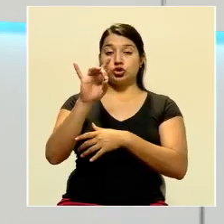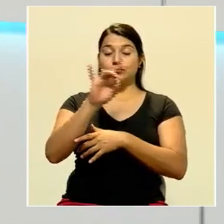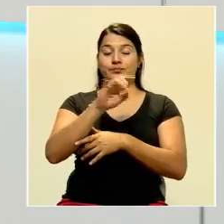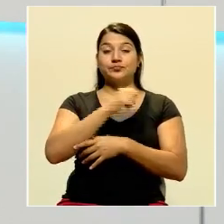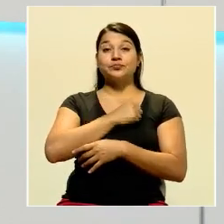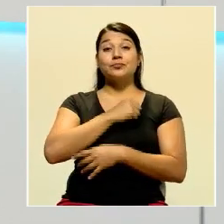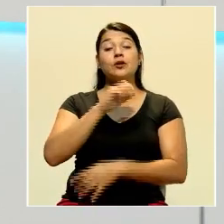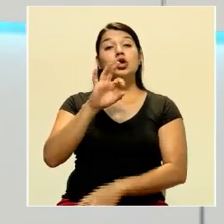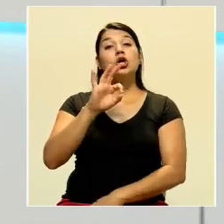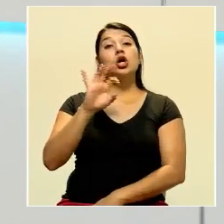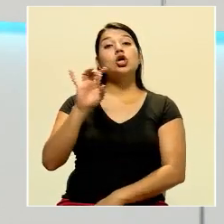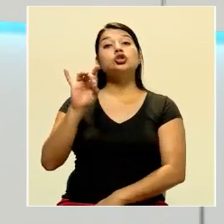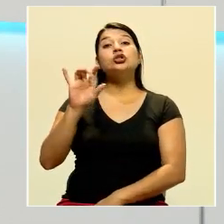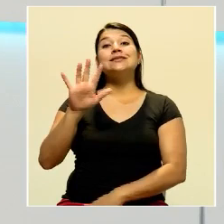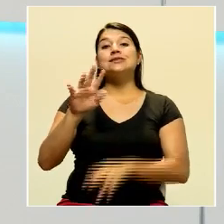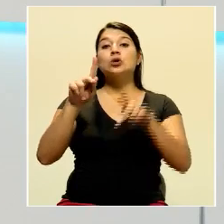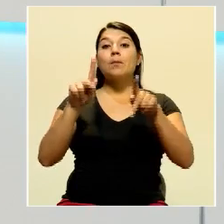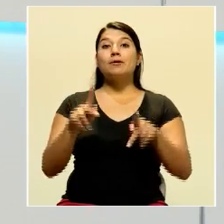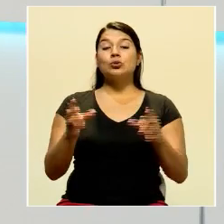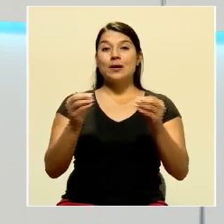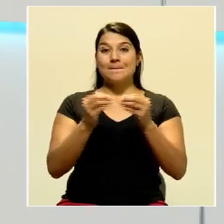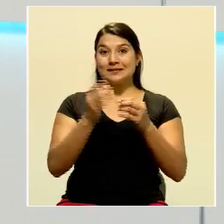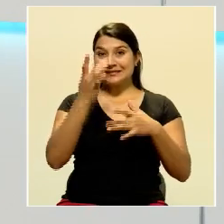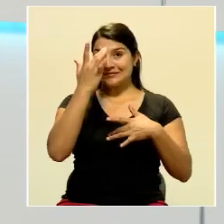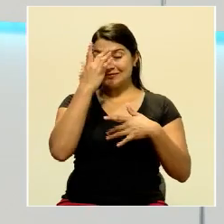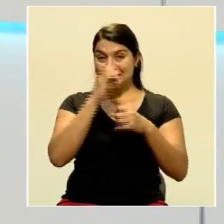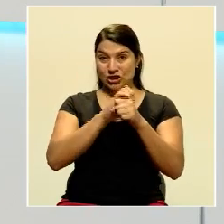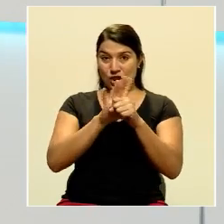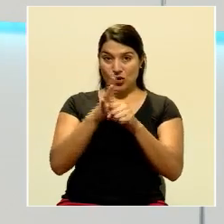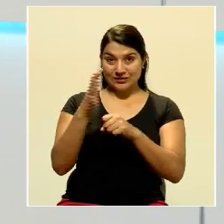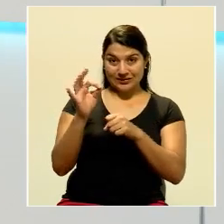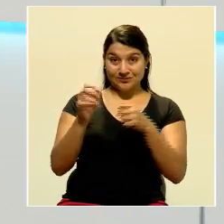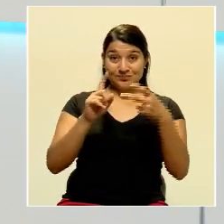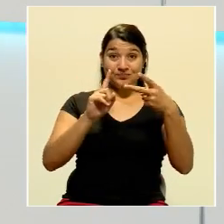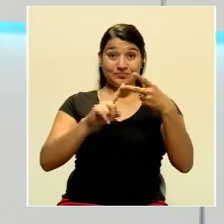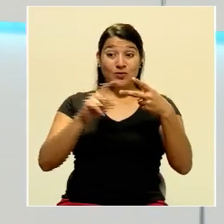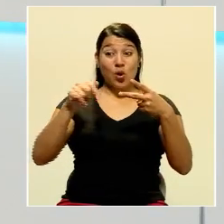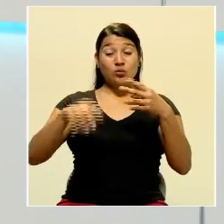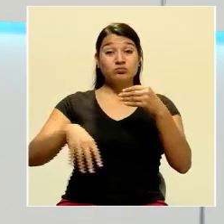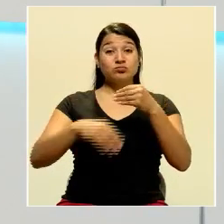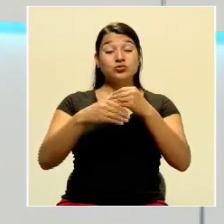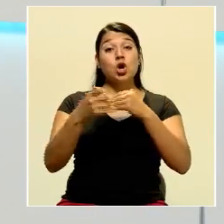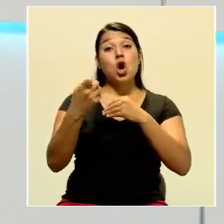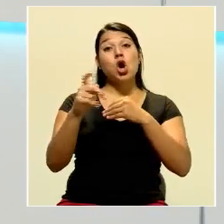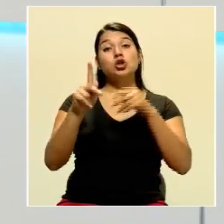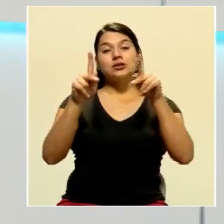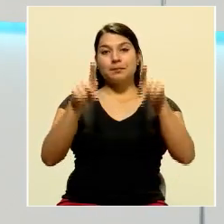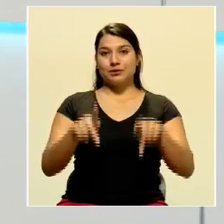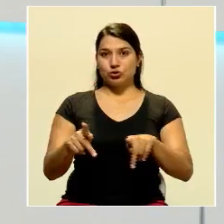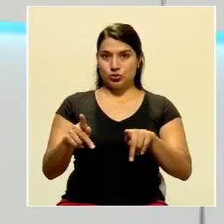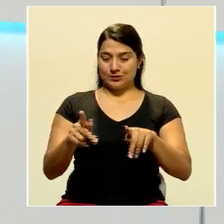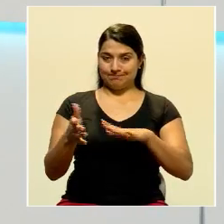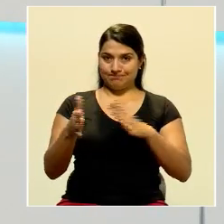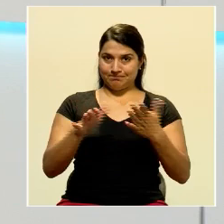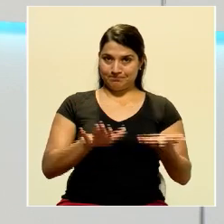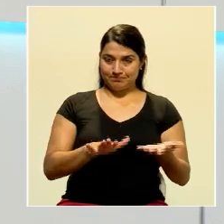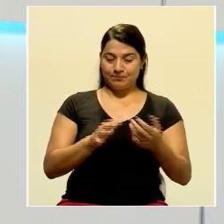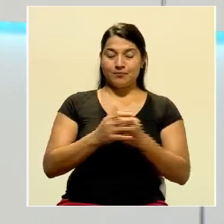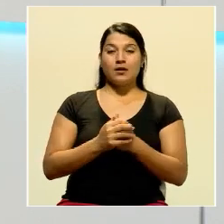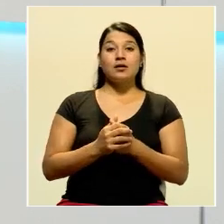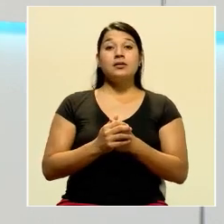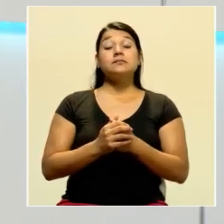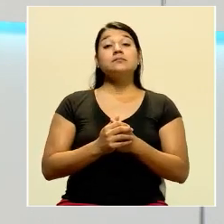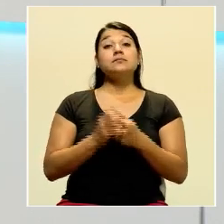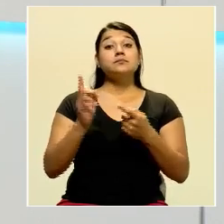985 casos nuevos de COVID-19 y 11 lamentables fallecimientos. A la fecha, se